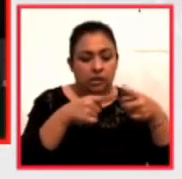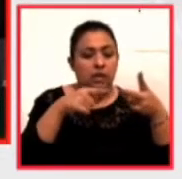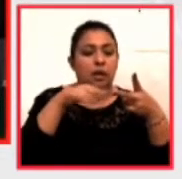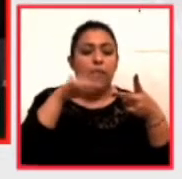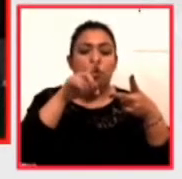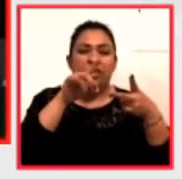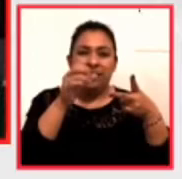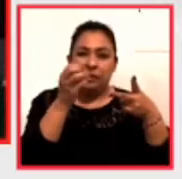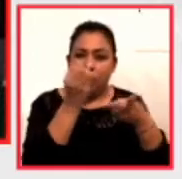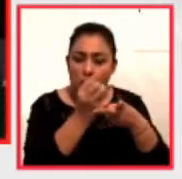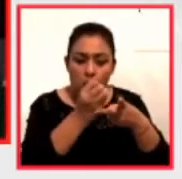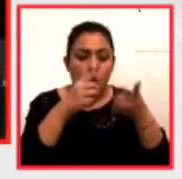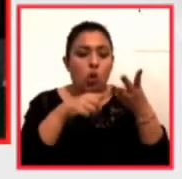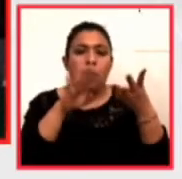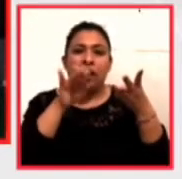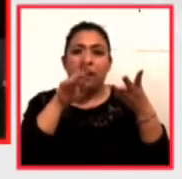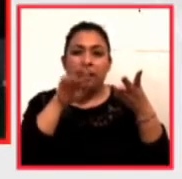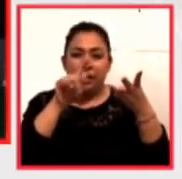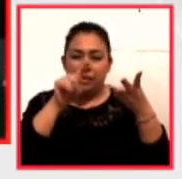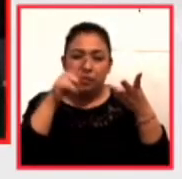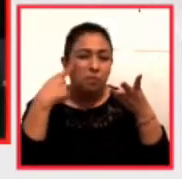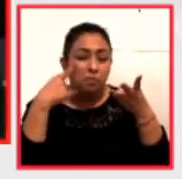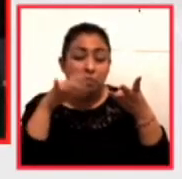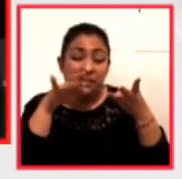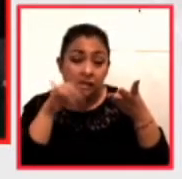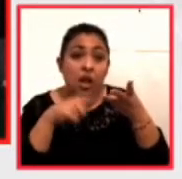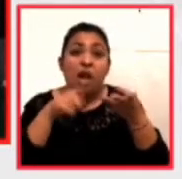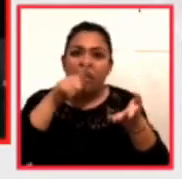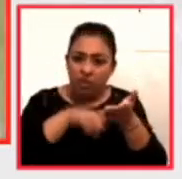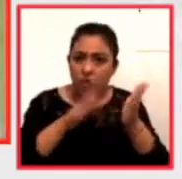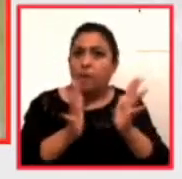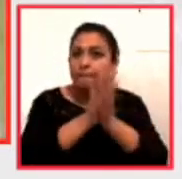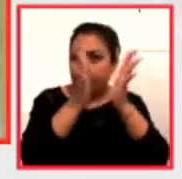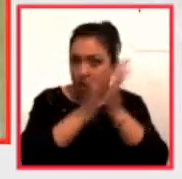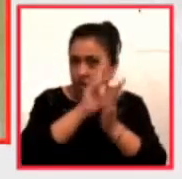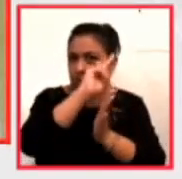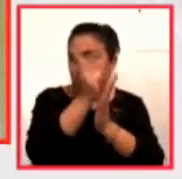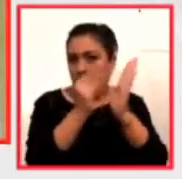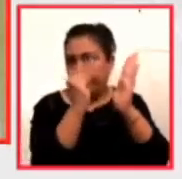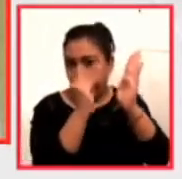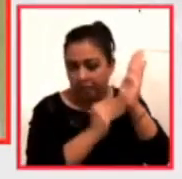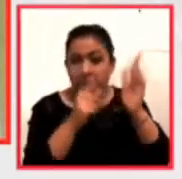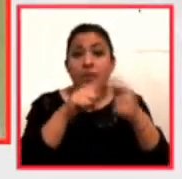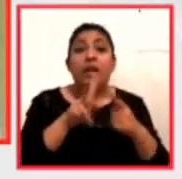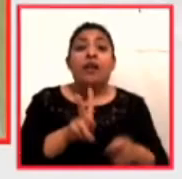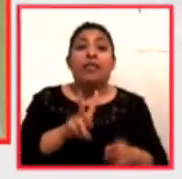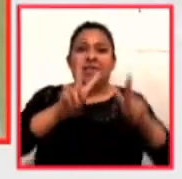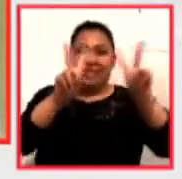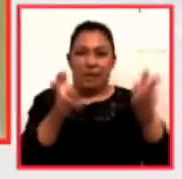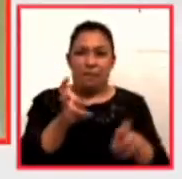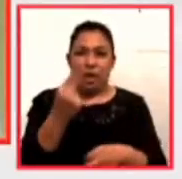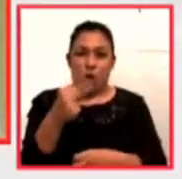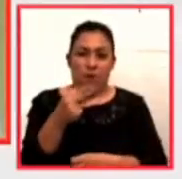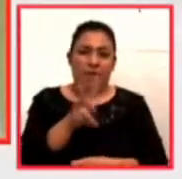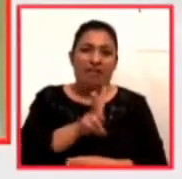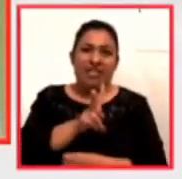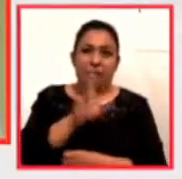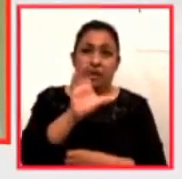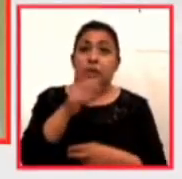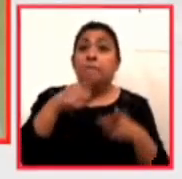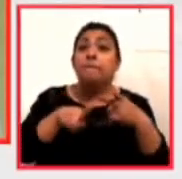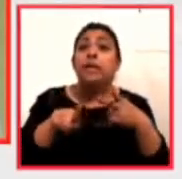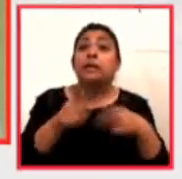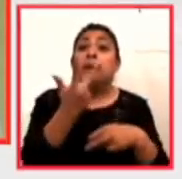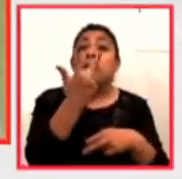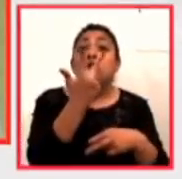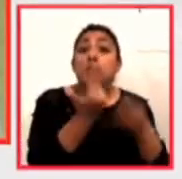Cabaret Misterio forman parte del elenco que participa en la programación. Vitamina C iniciará a las 8 de la mañana y terminará